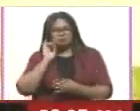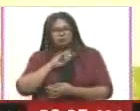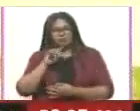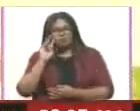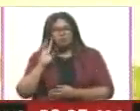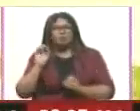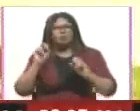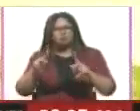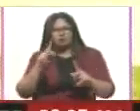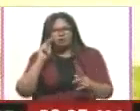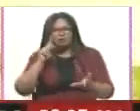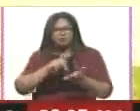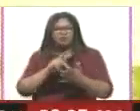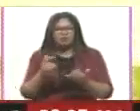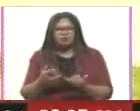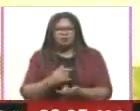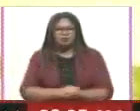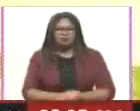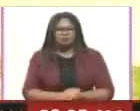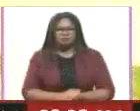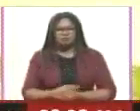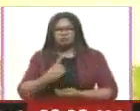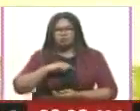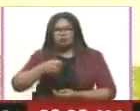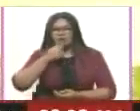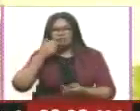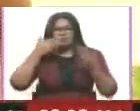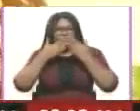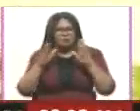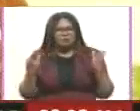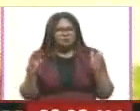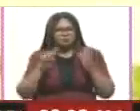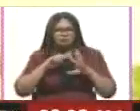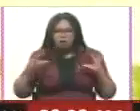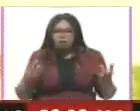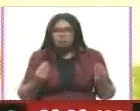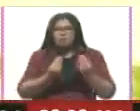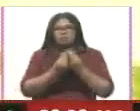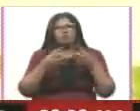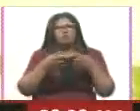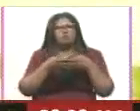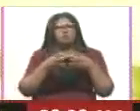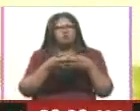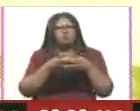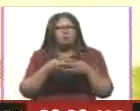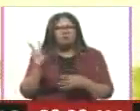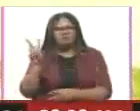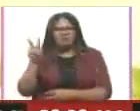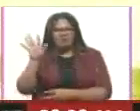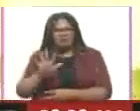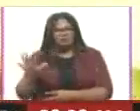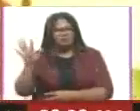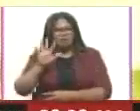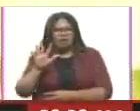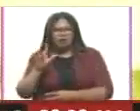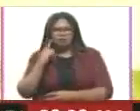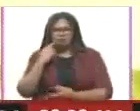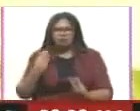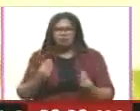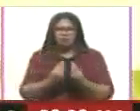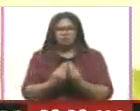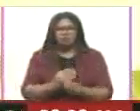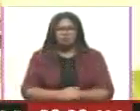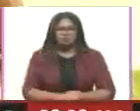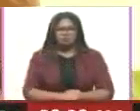oportunidad de estar ahí, hicimos una hermosa inauguración donde nos acompañó un gran grupo de venezolanos, italianos y gente de todo el